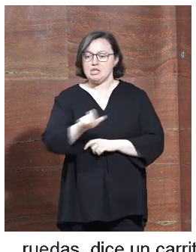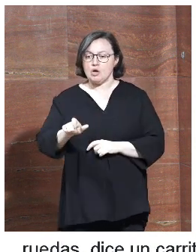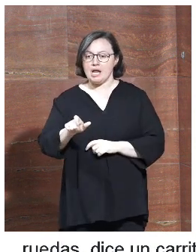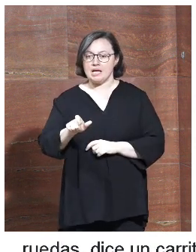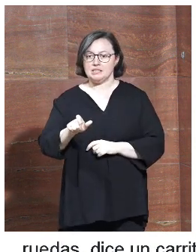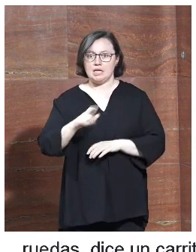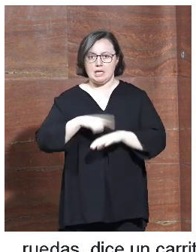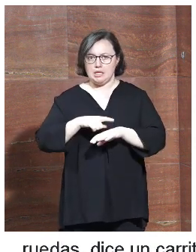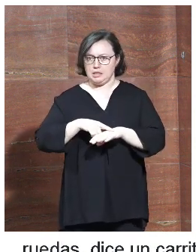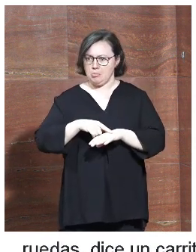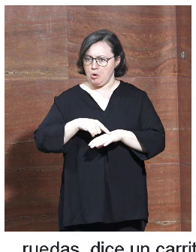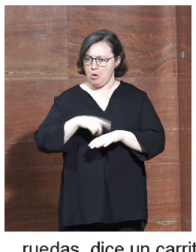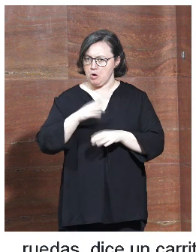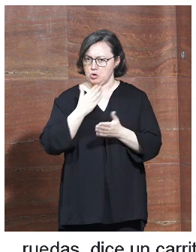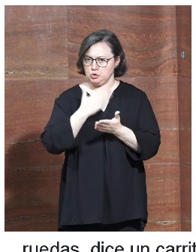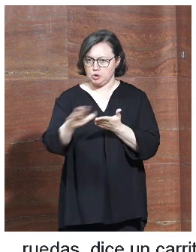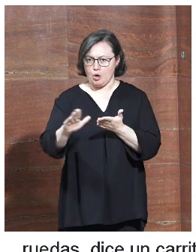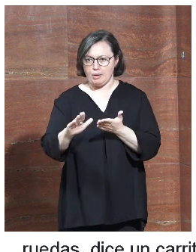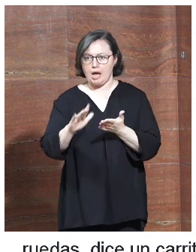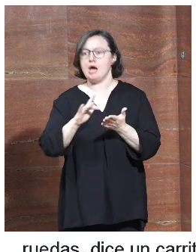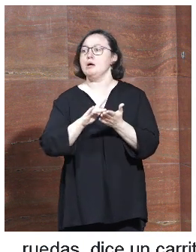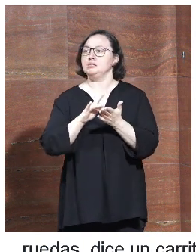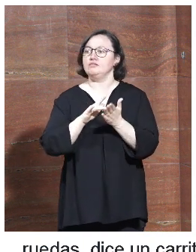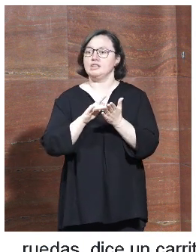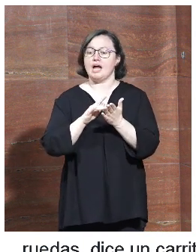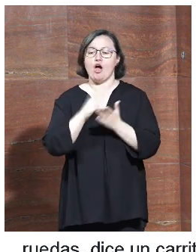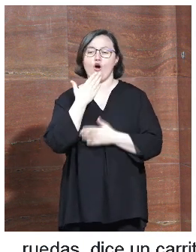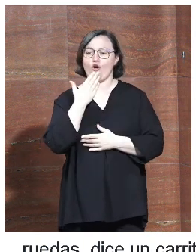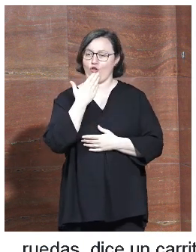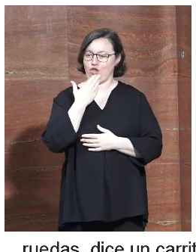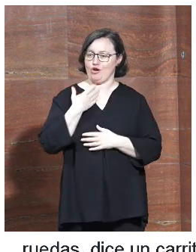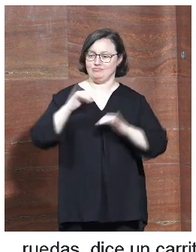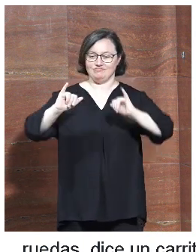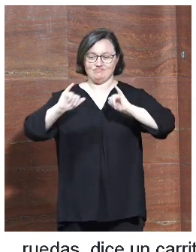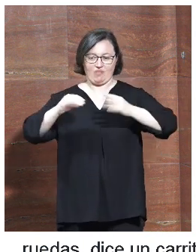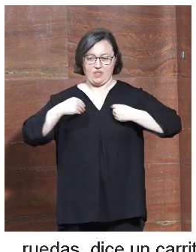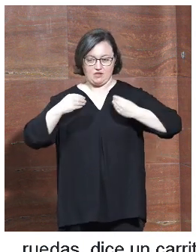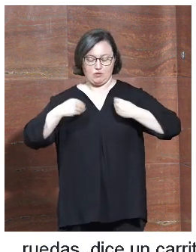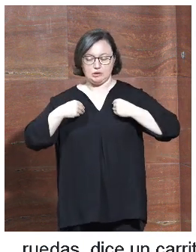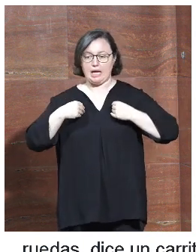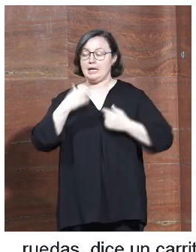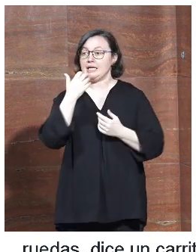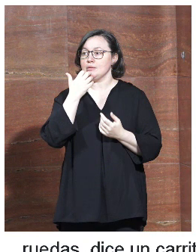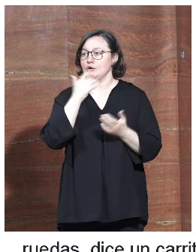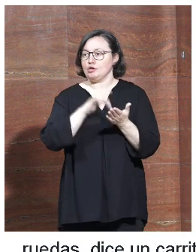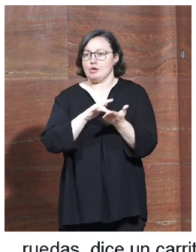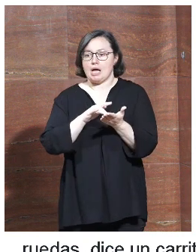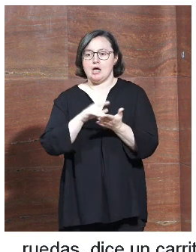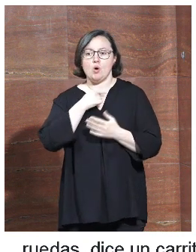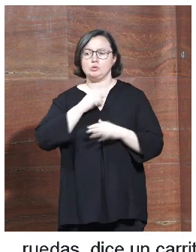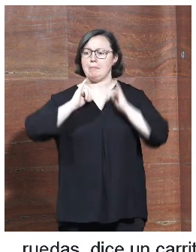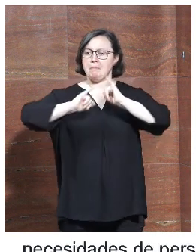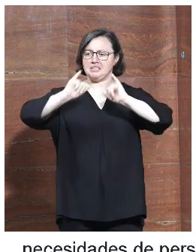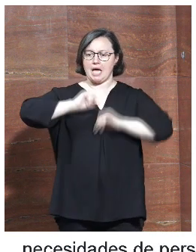tienen más tiempo, que pueden dedicarlo más al ocio y que, por ejemplo, pues les gusta